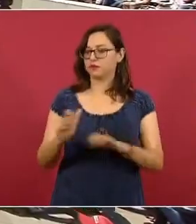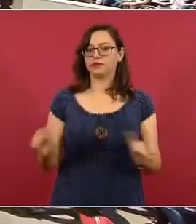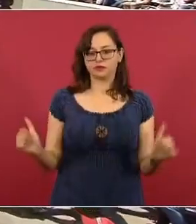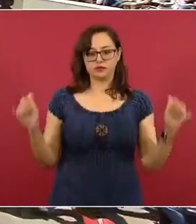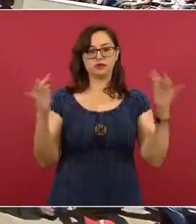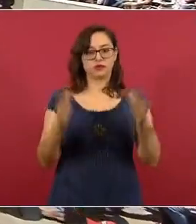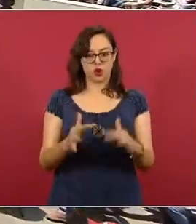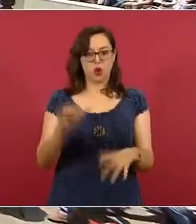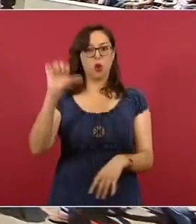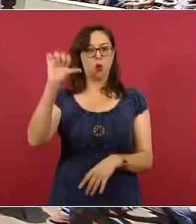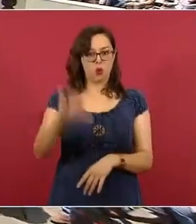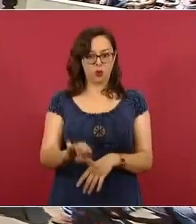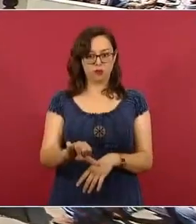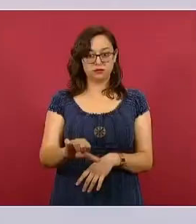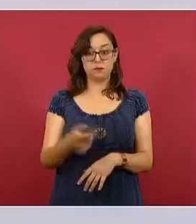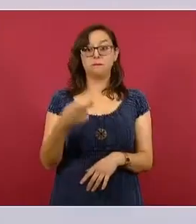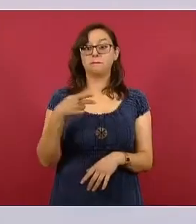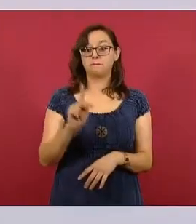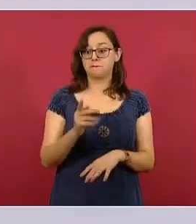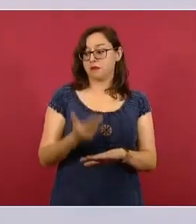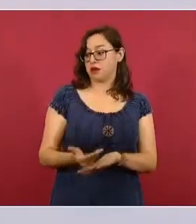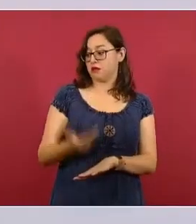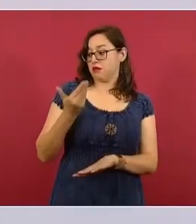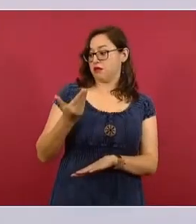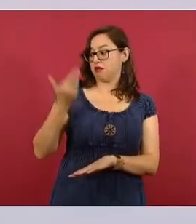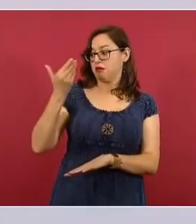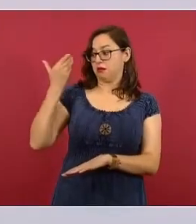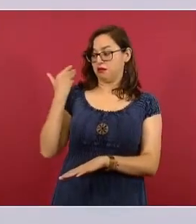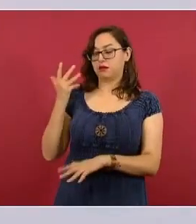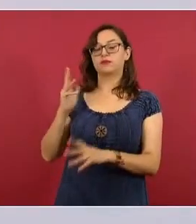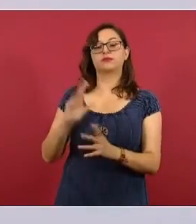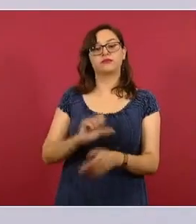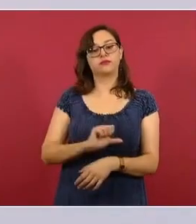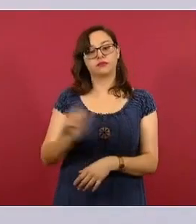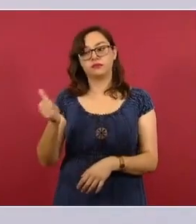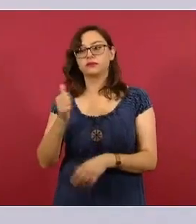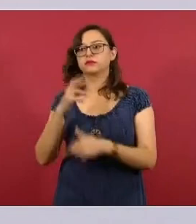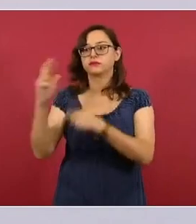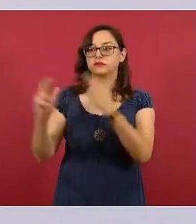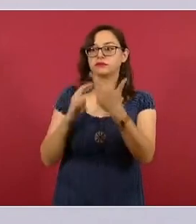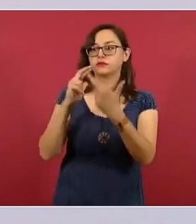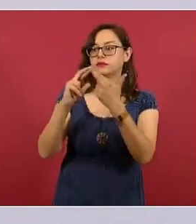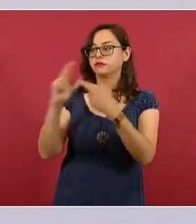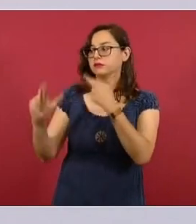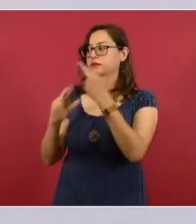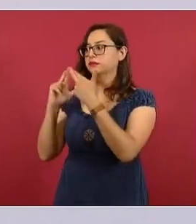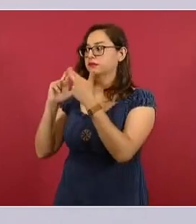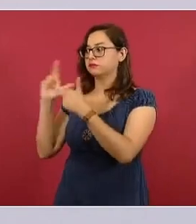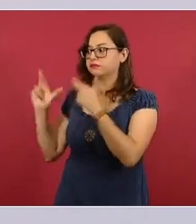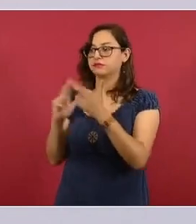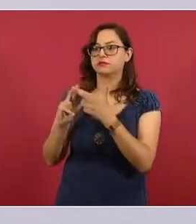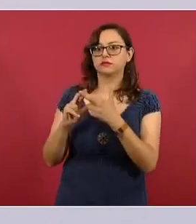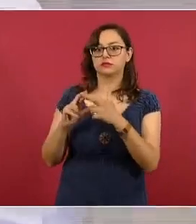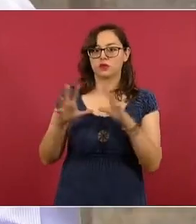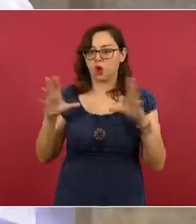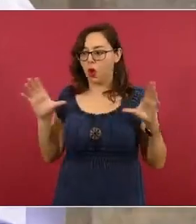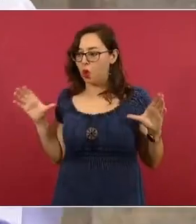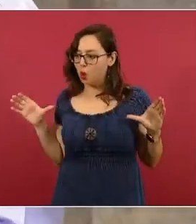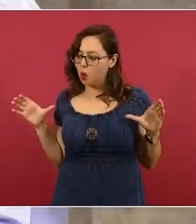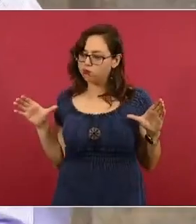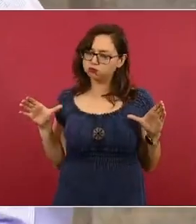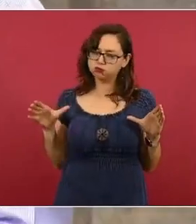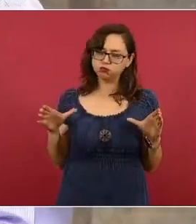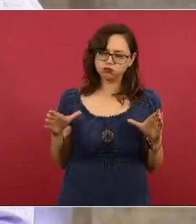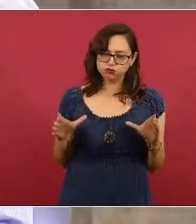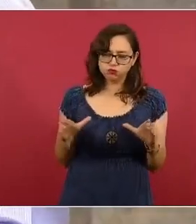anteriores a todas las regiones de la República para integrar a un gran equipo que son